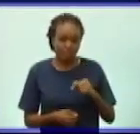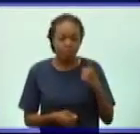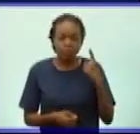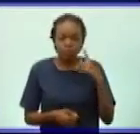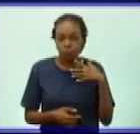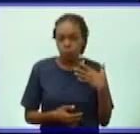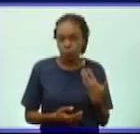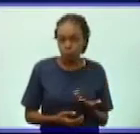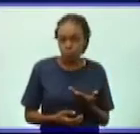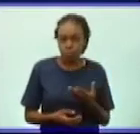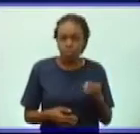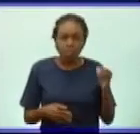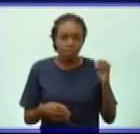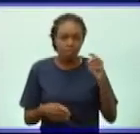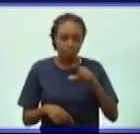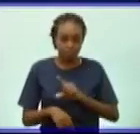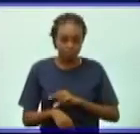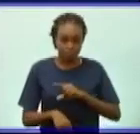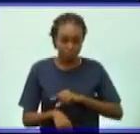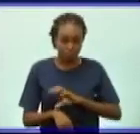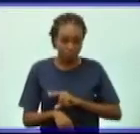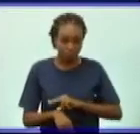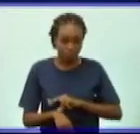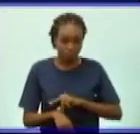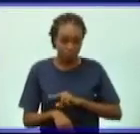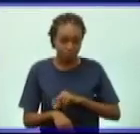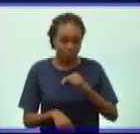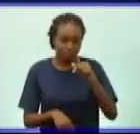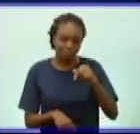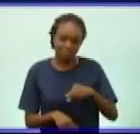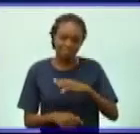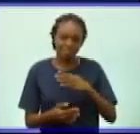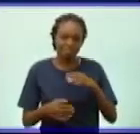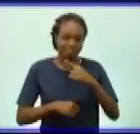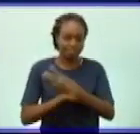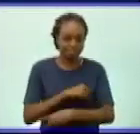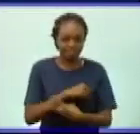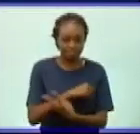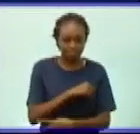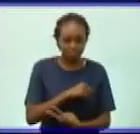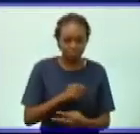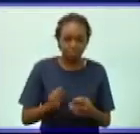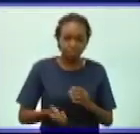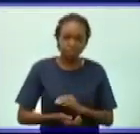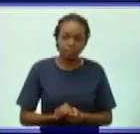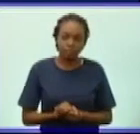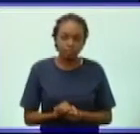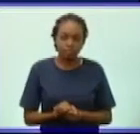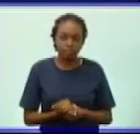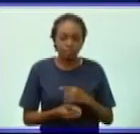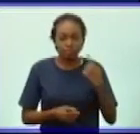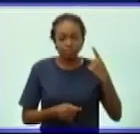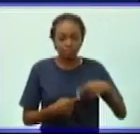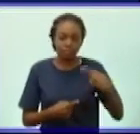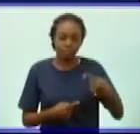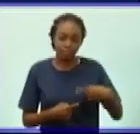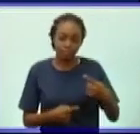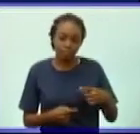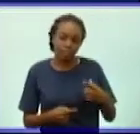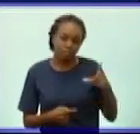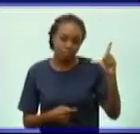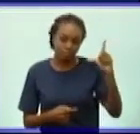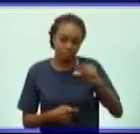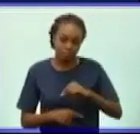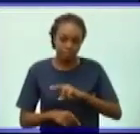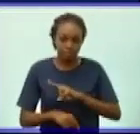de los casos acumulados en el país, que hoy estamos avanzando, es decir, cada vez tenemos menos casos, pues es muy importante